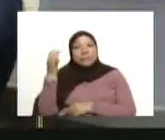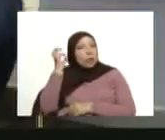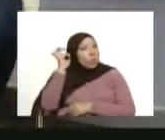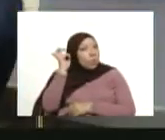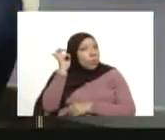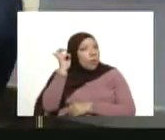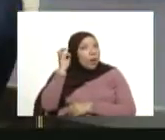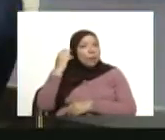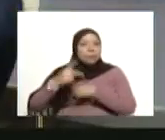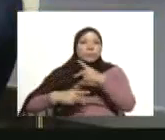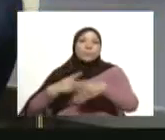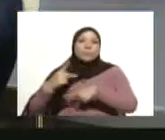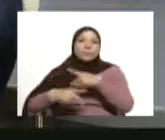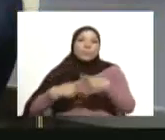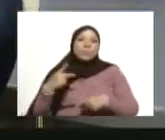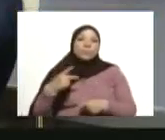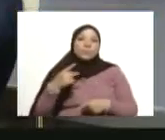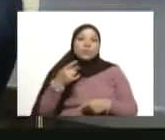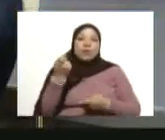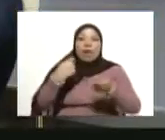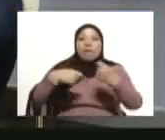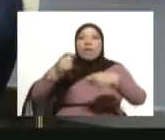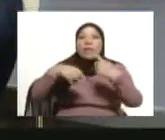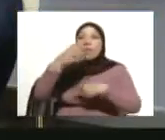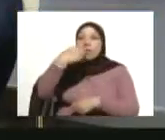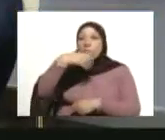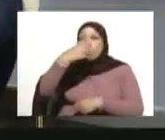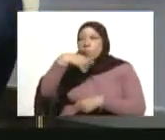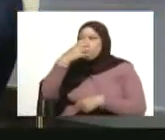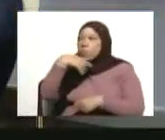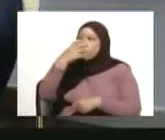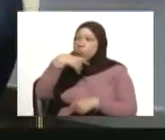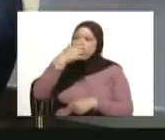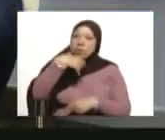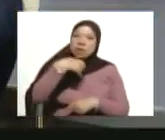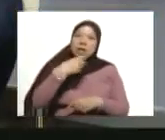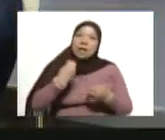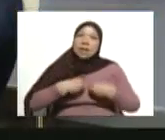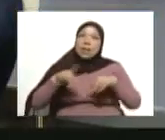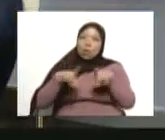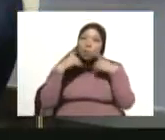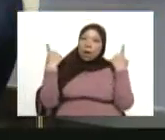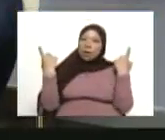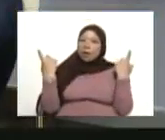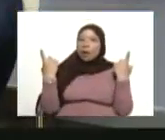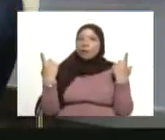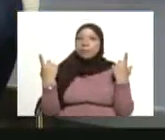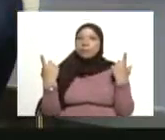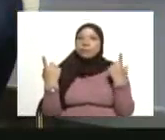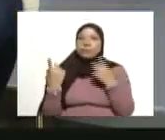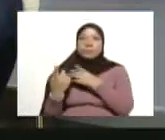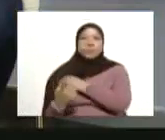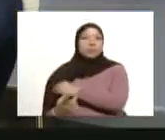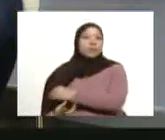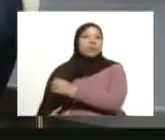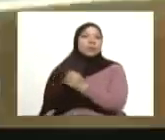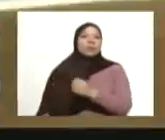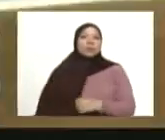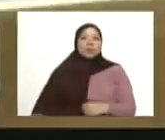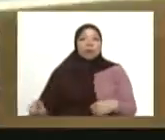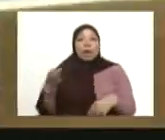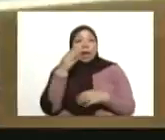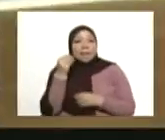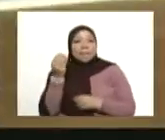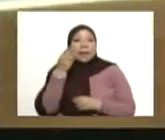productora agrícola de hortalizas, ¿verdad? De Catialamar, que nos trae una